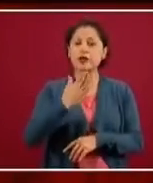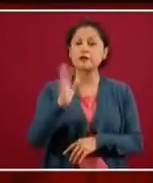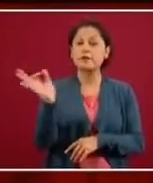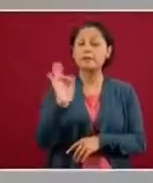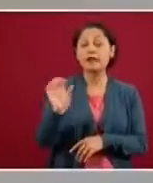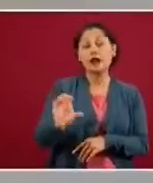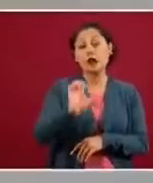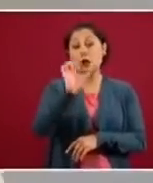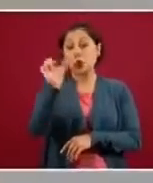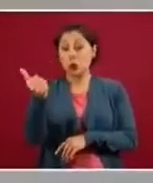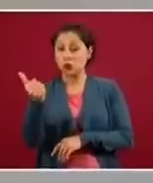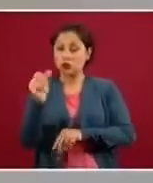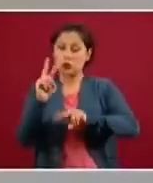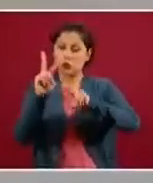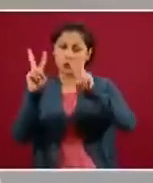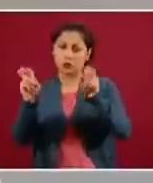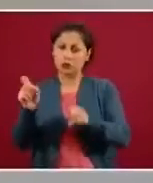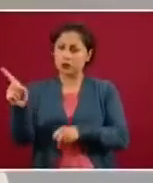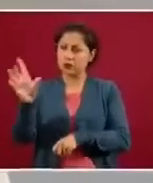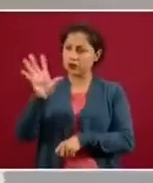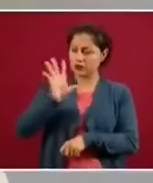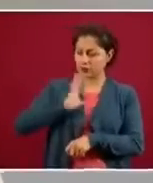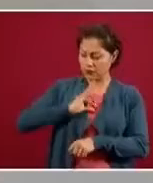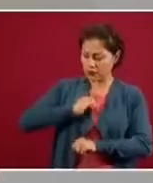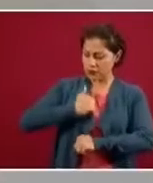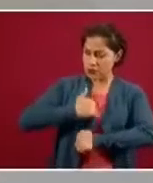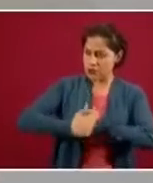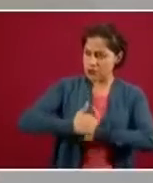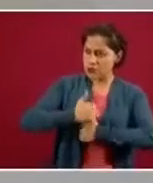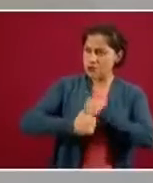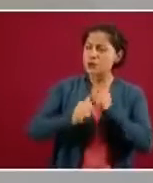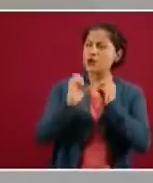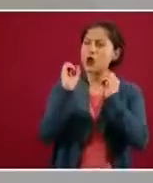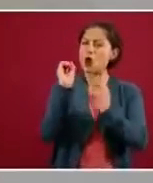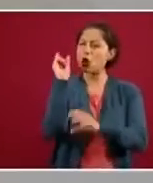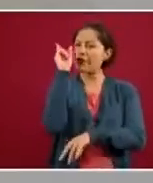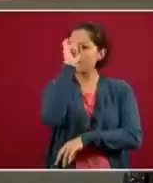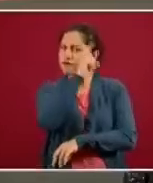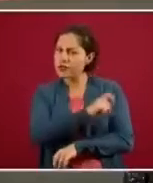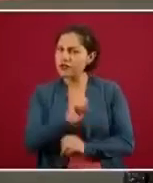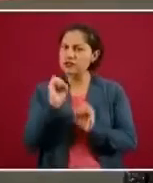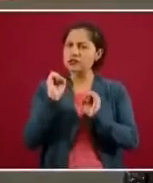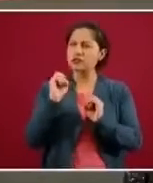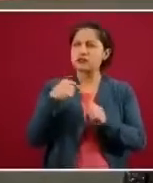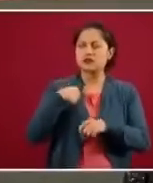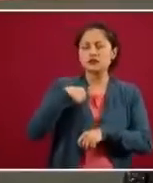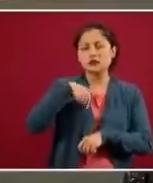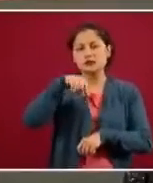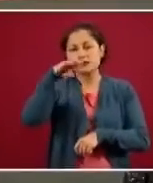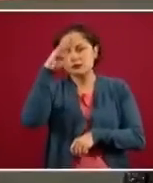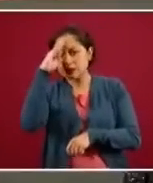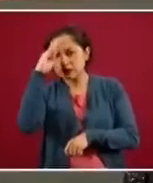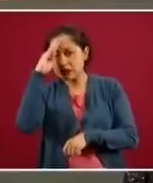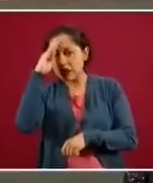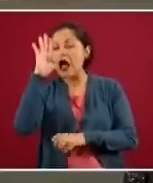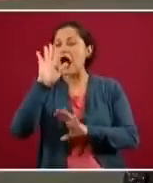es peligroso, podemos enfrentarnos de manera más efectiva. Es decir, no es solamente, desde luego